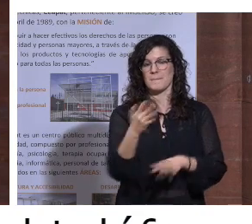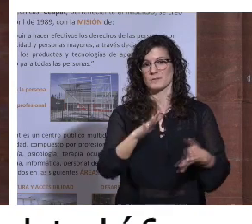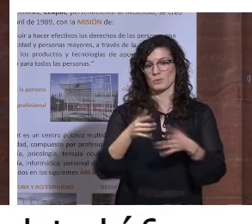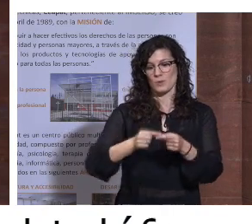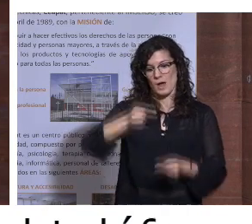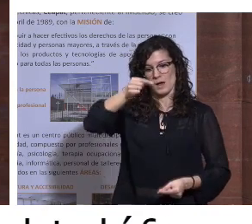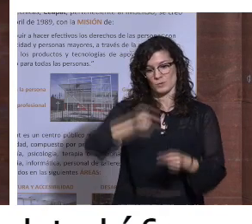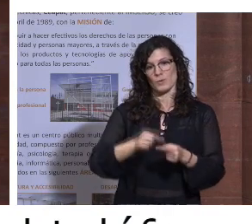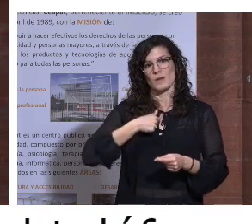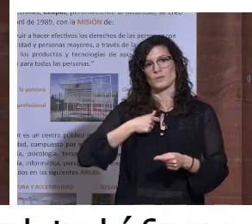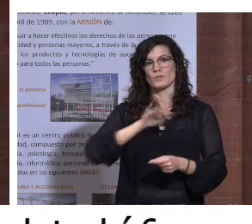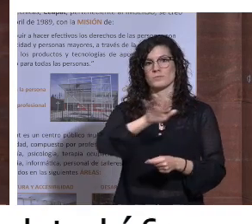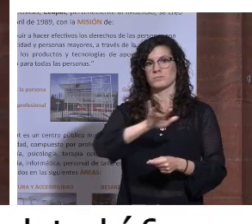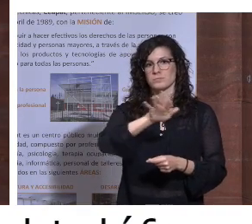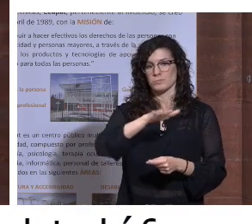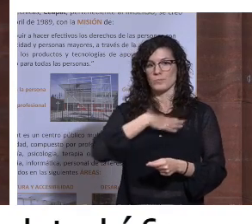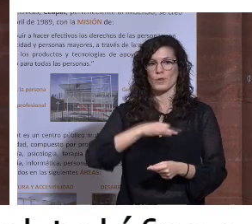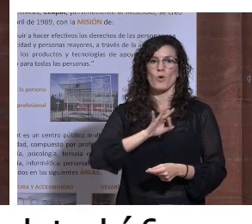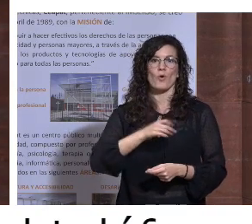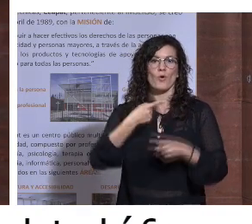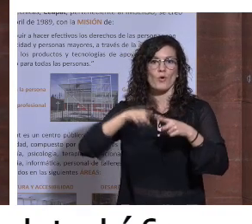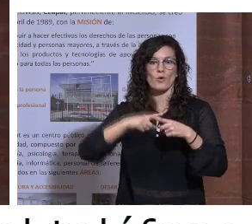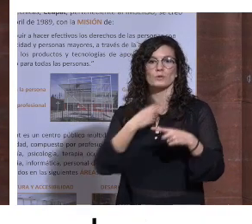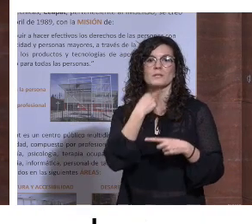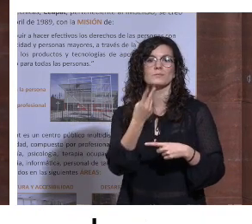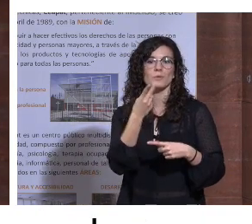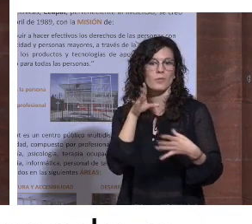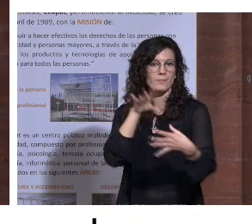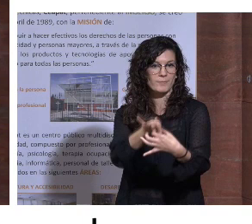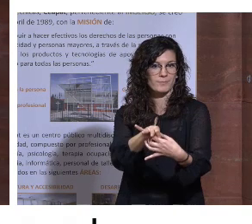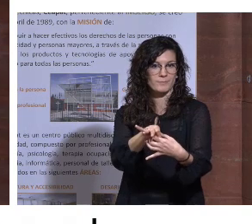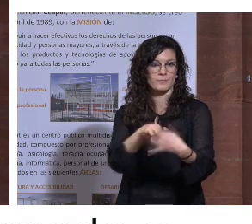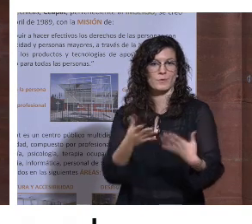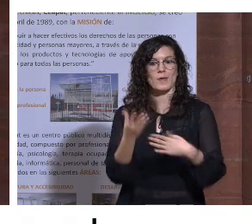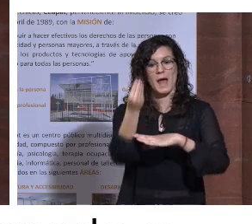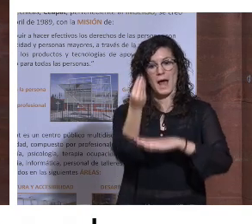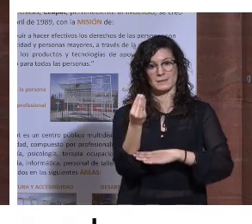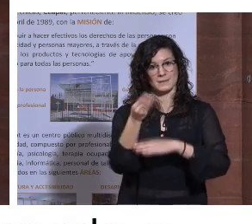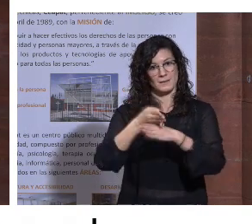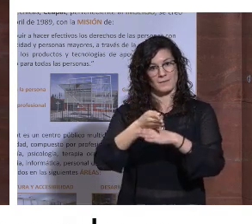altura donde puedo manejarlo o decirle cosas. El atril del CEAPAT,